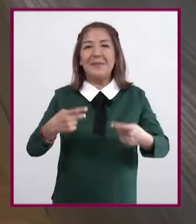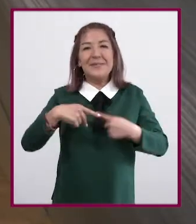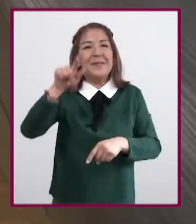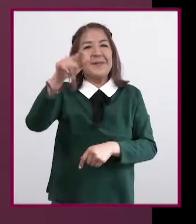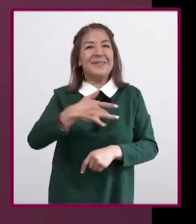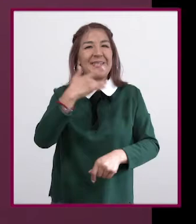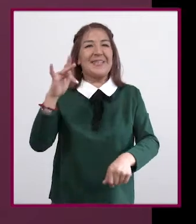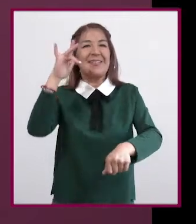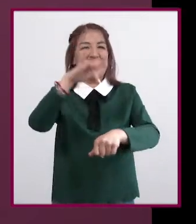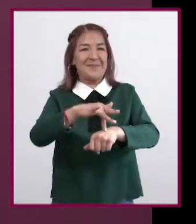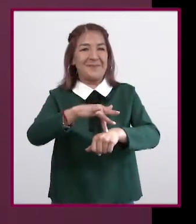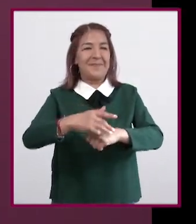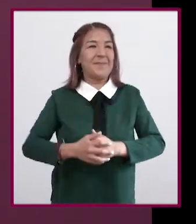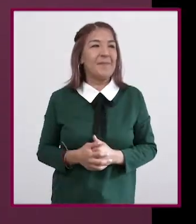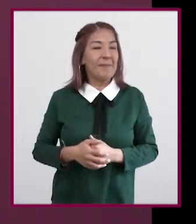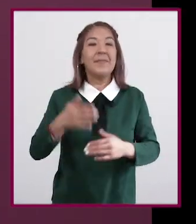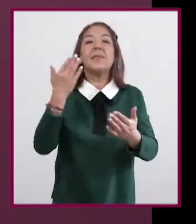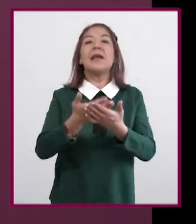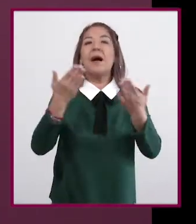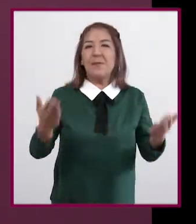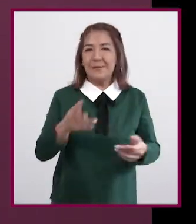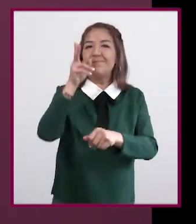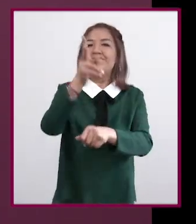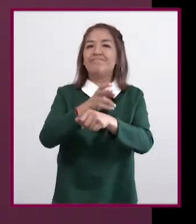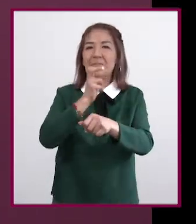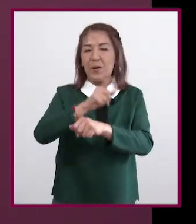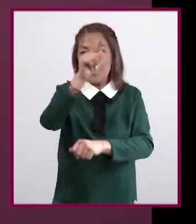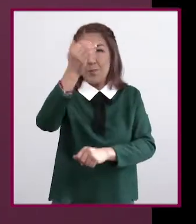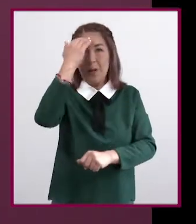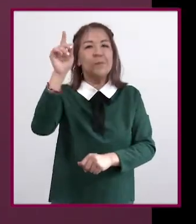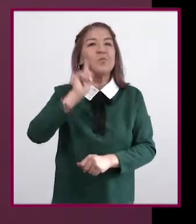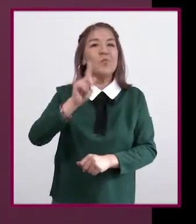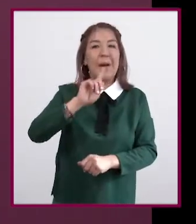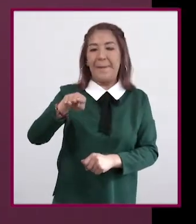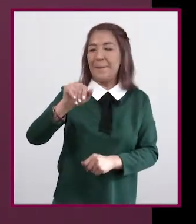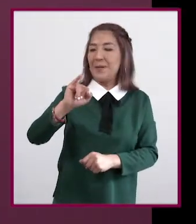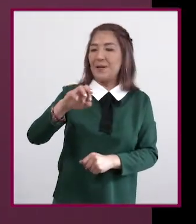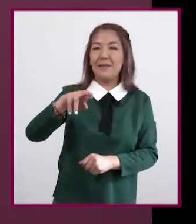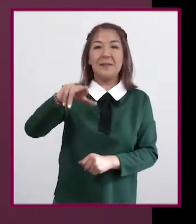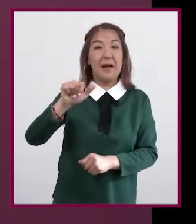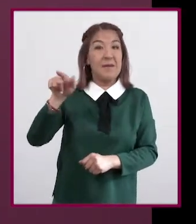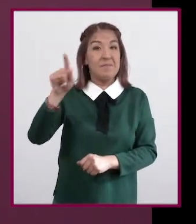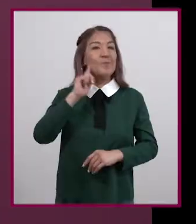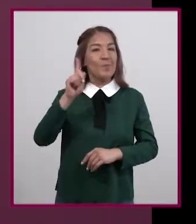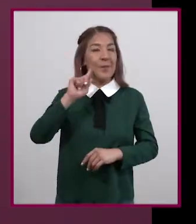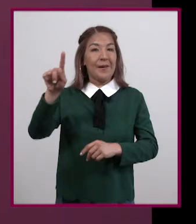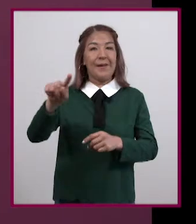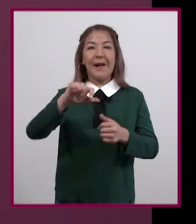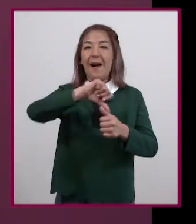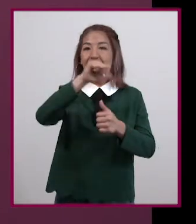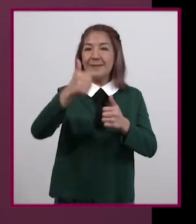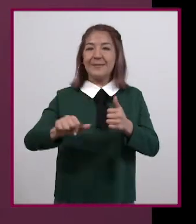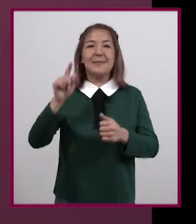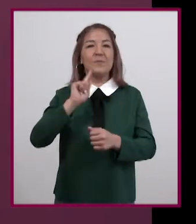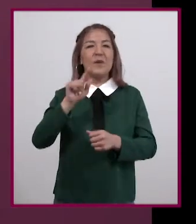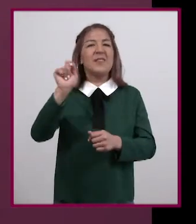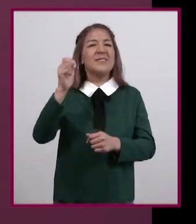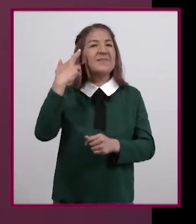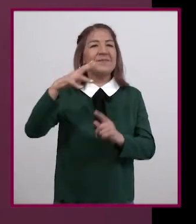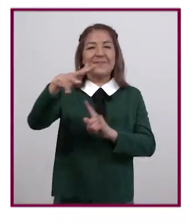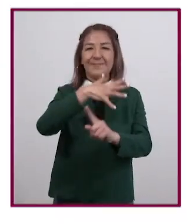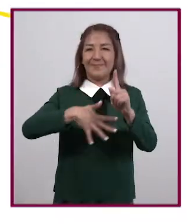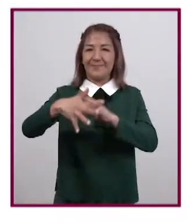ellos. Ahora los invitamos a conocer a Mirna Castro, una gran artista sonora, para que nos cuente qué son los paisajes